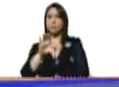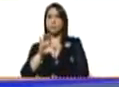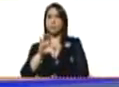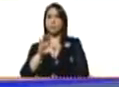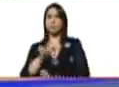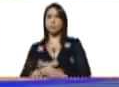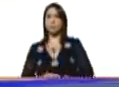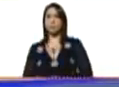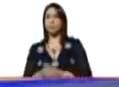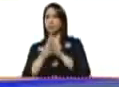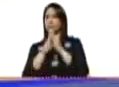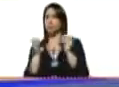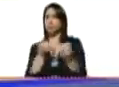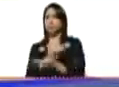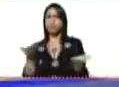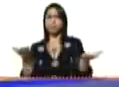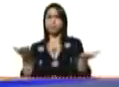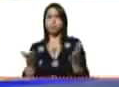A todos.